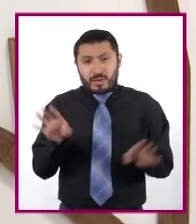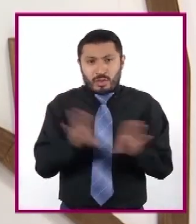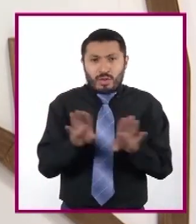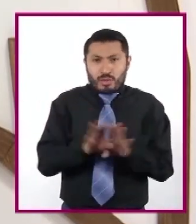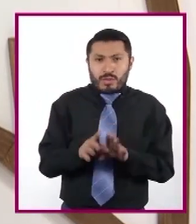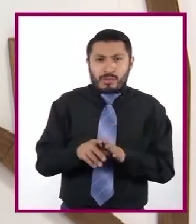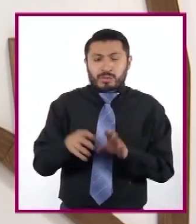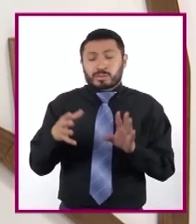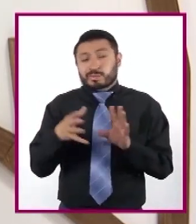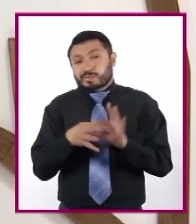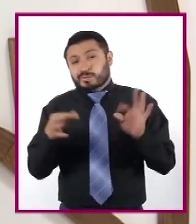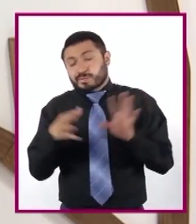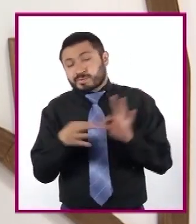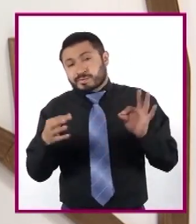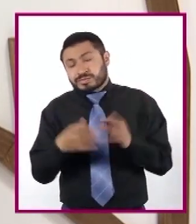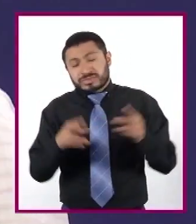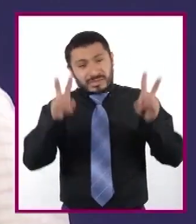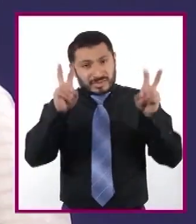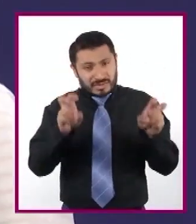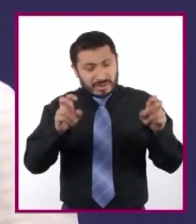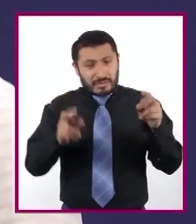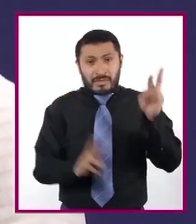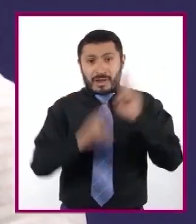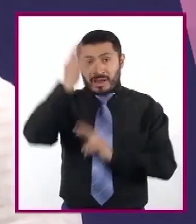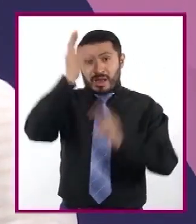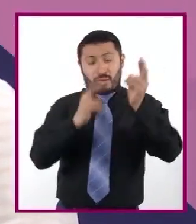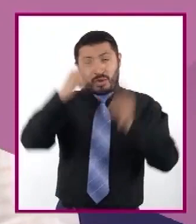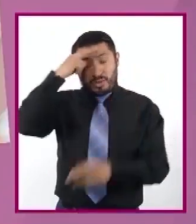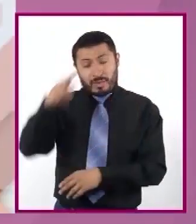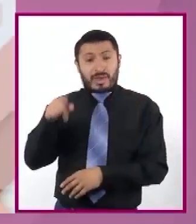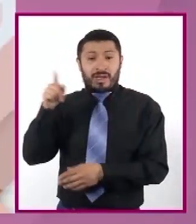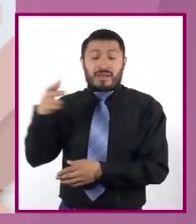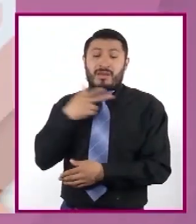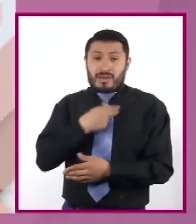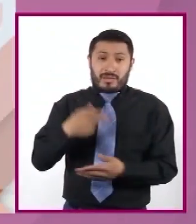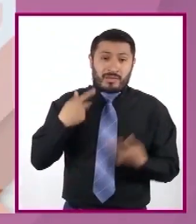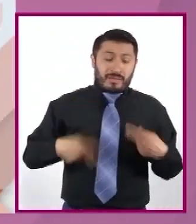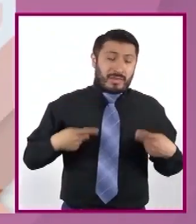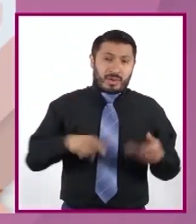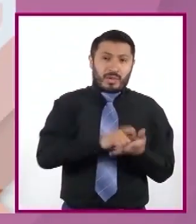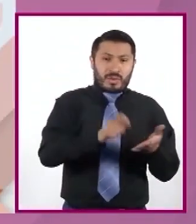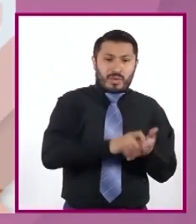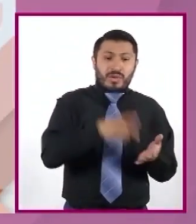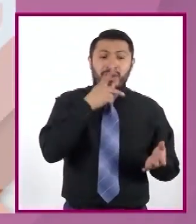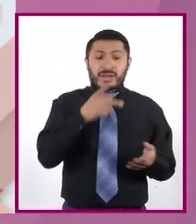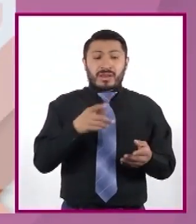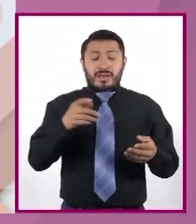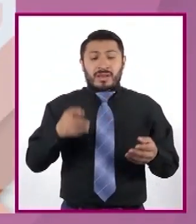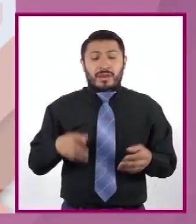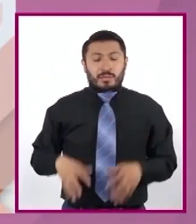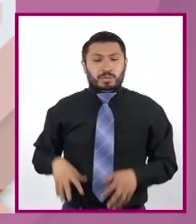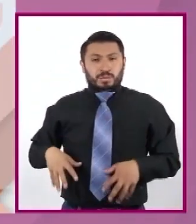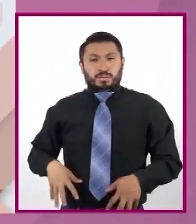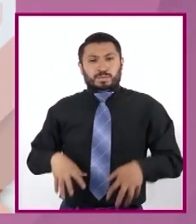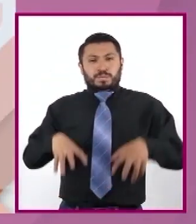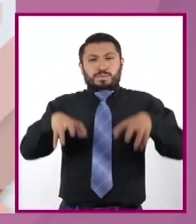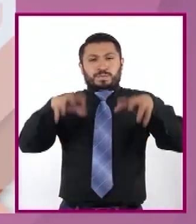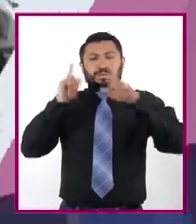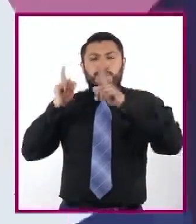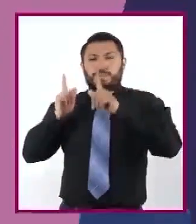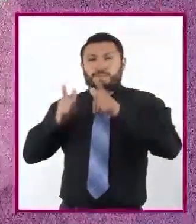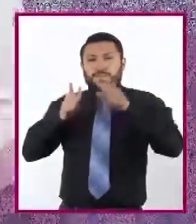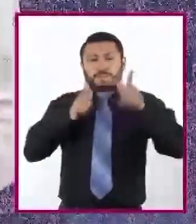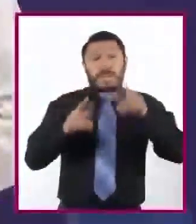expresión Revolución Mexicana, el autor del texto utilizó las expresiones levantamiento armado y movimiento